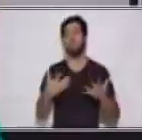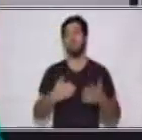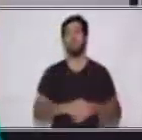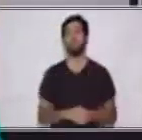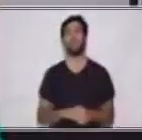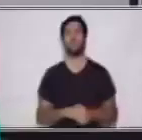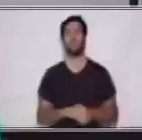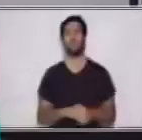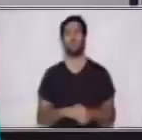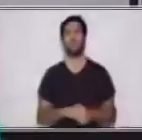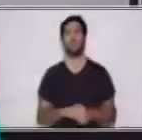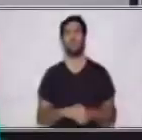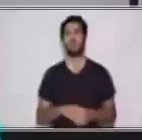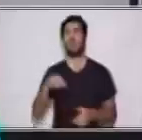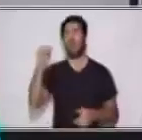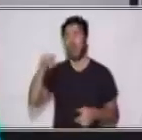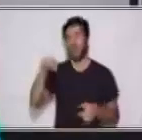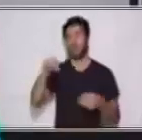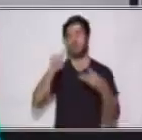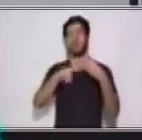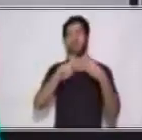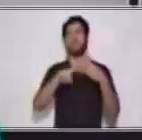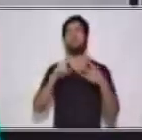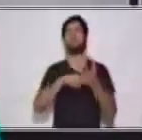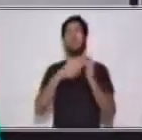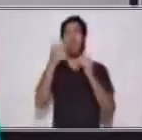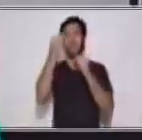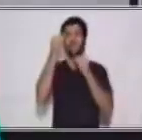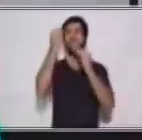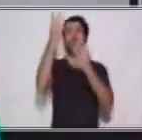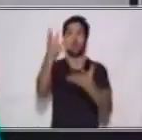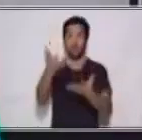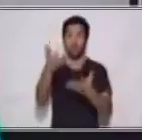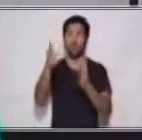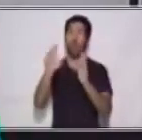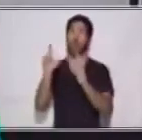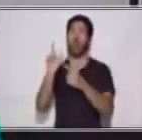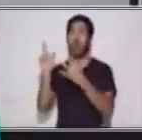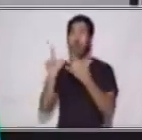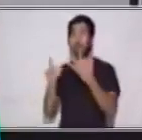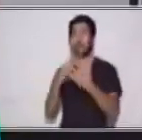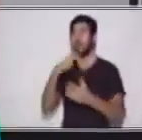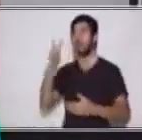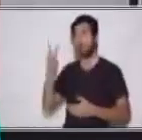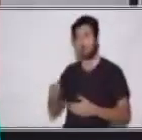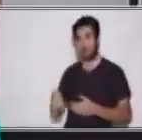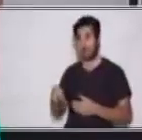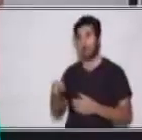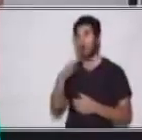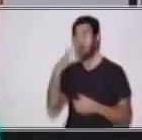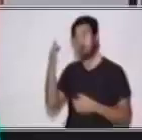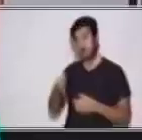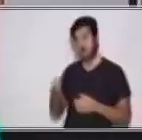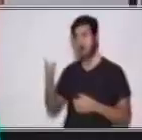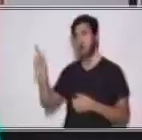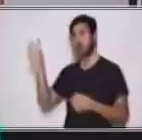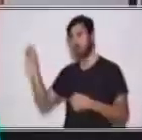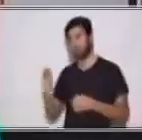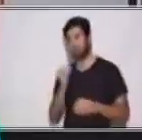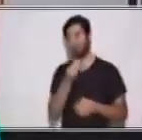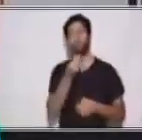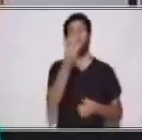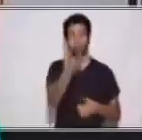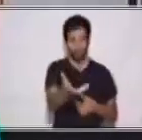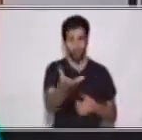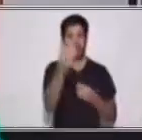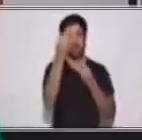Es el que nos busca transmitir información de la realidad. Pero antes de comenzar a ver su estructura y